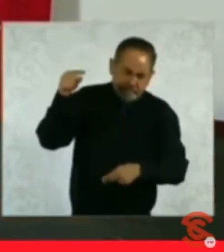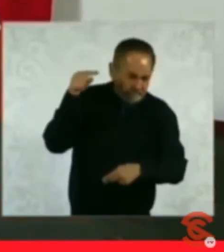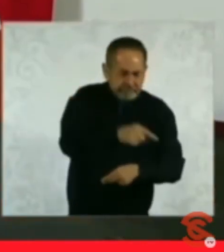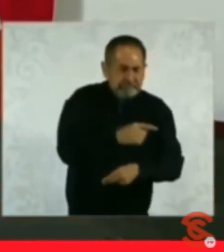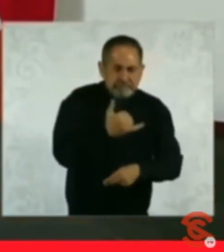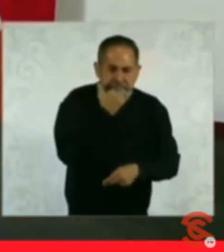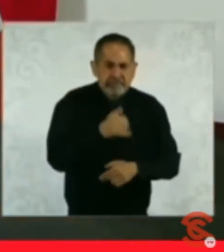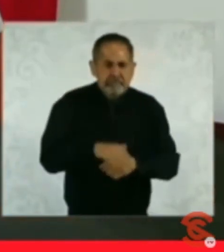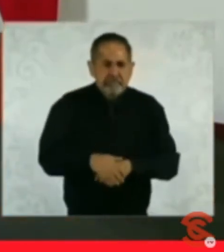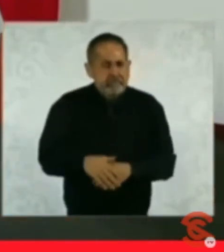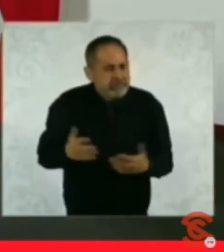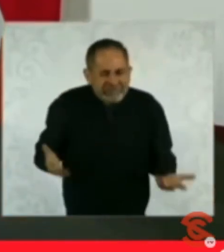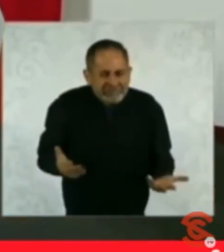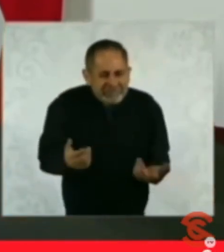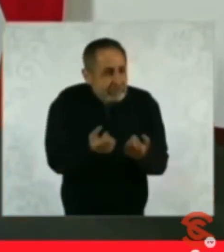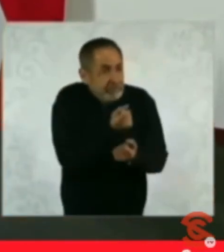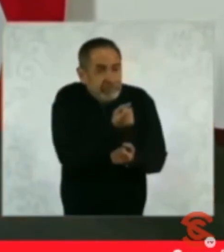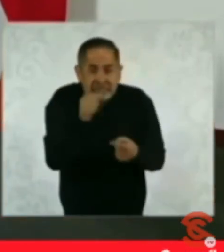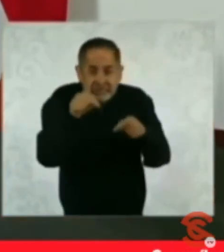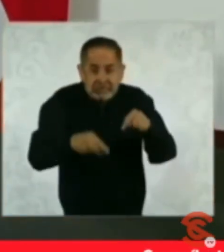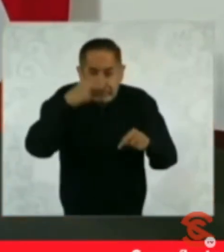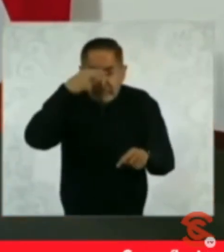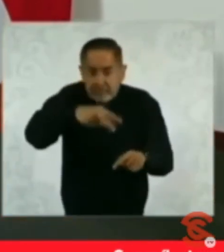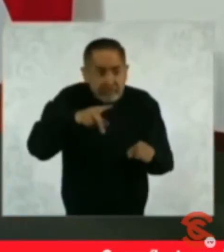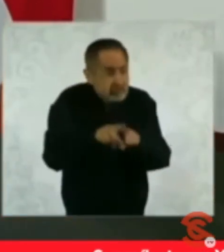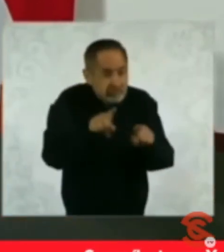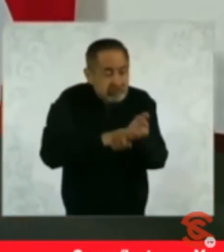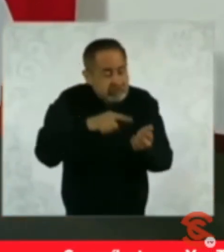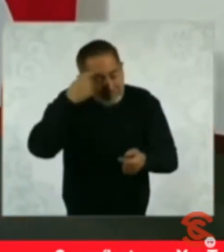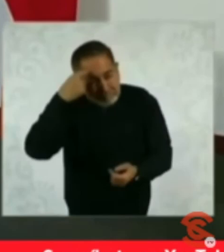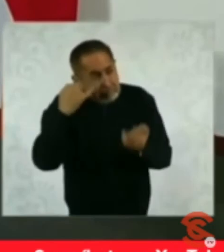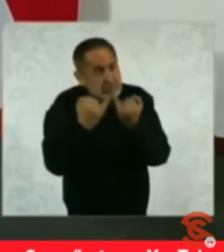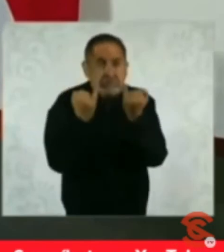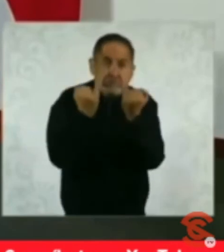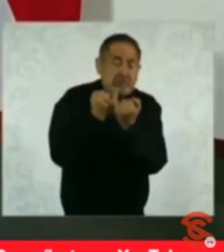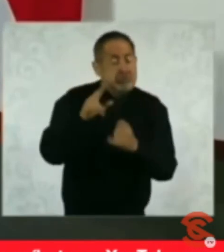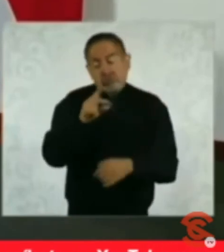en México también piensan lo mismo.